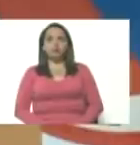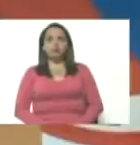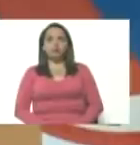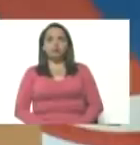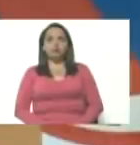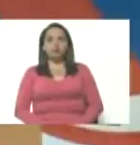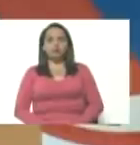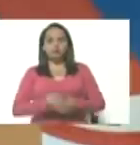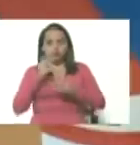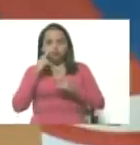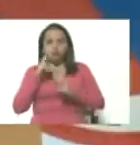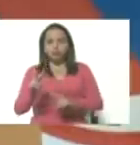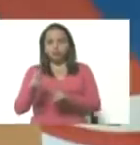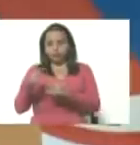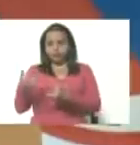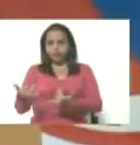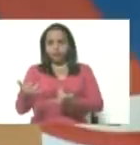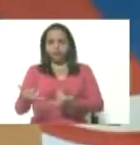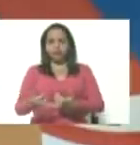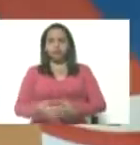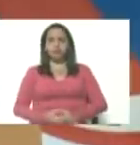Y fíjense